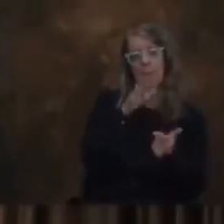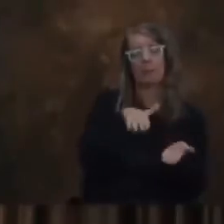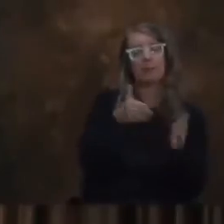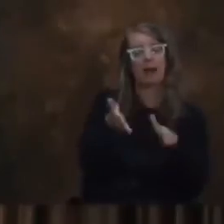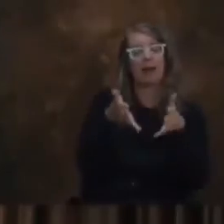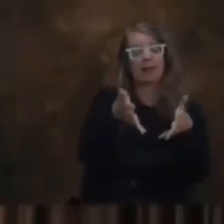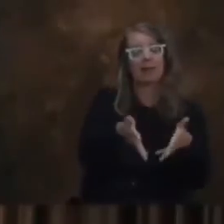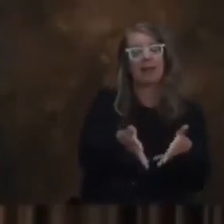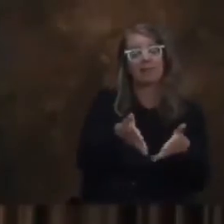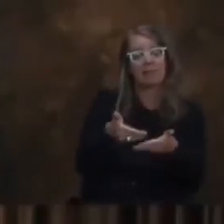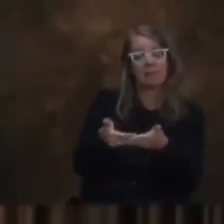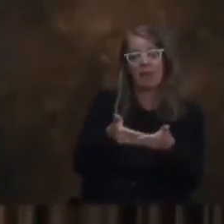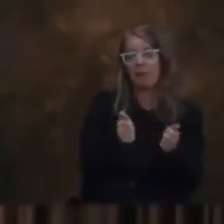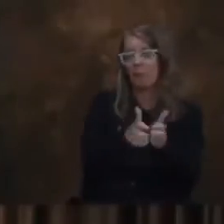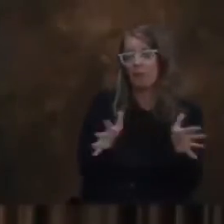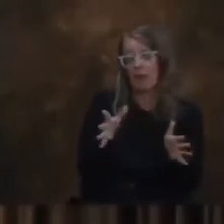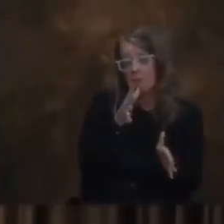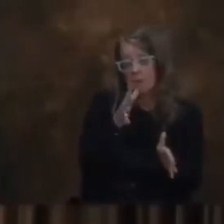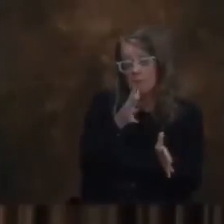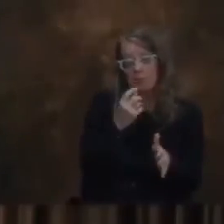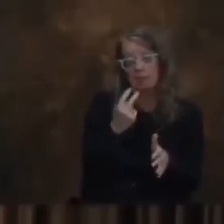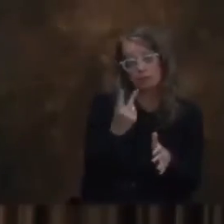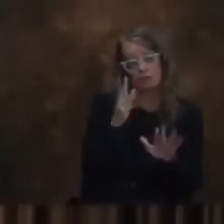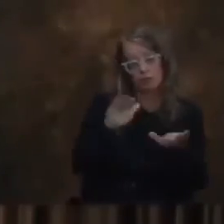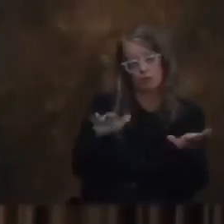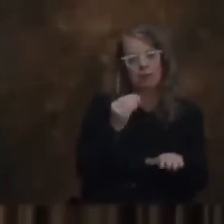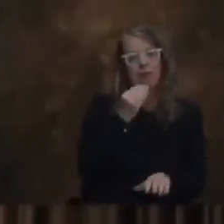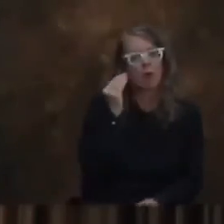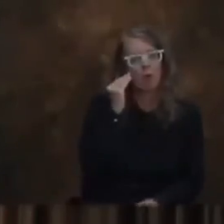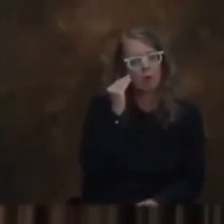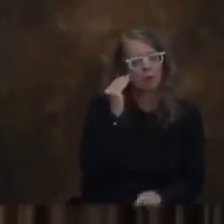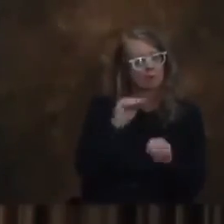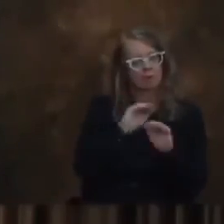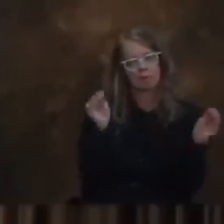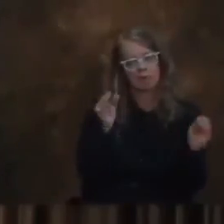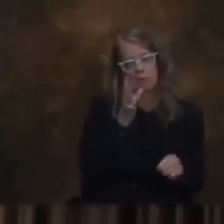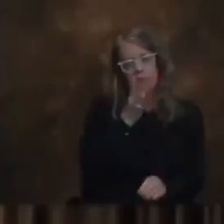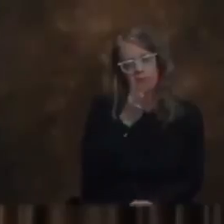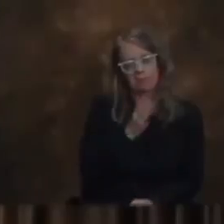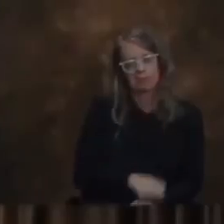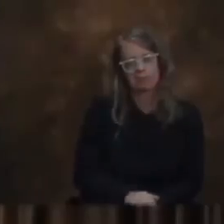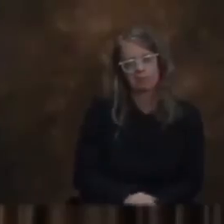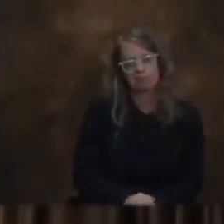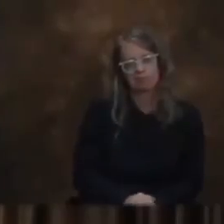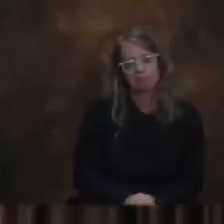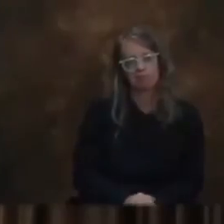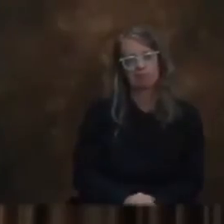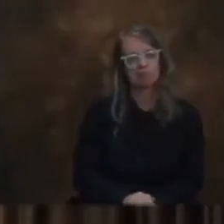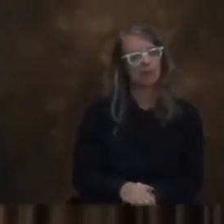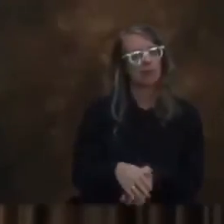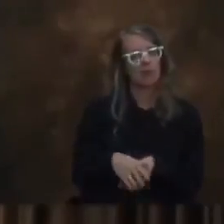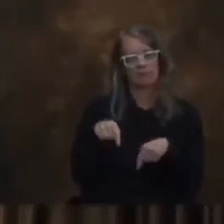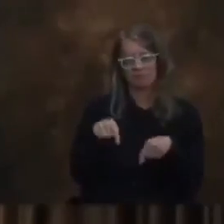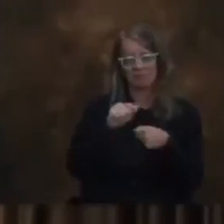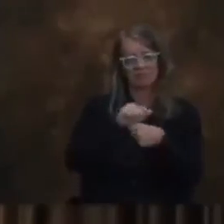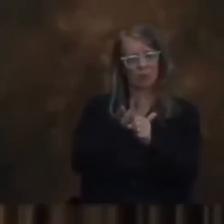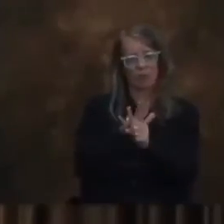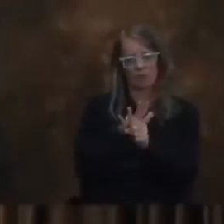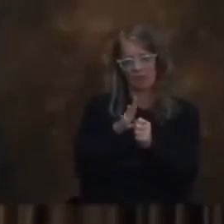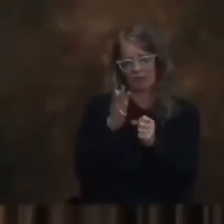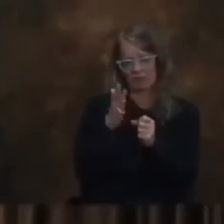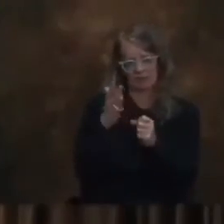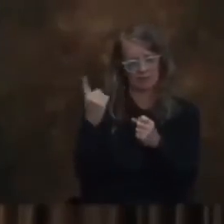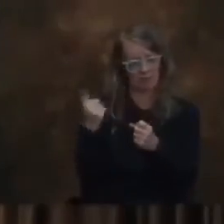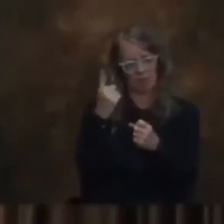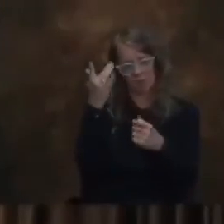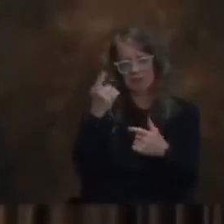nacido que murió después de que hubiese fallecido su mamá así que esto ha sido siempre ha sido una situación muy seria pero nos